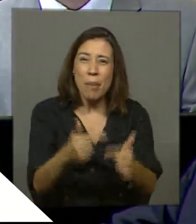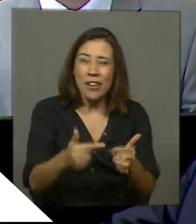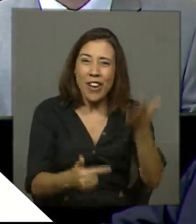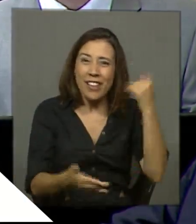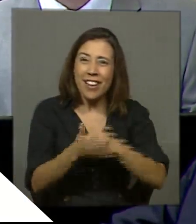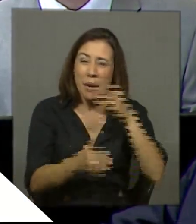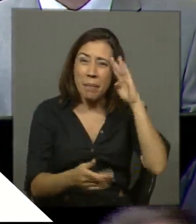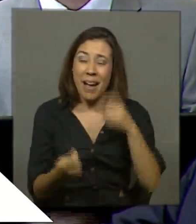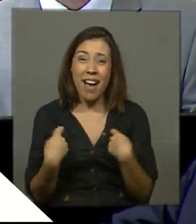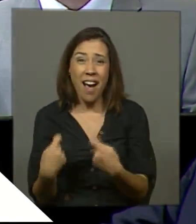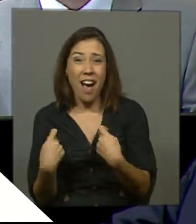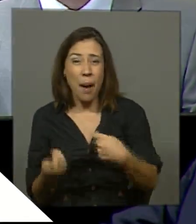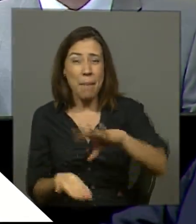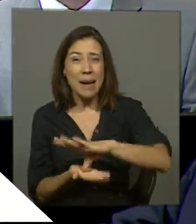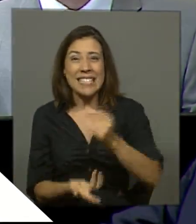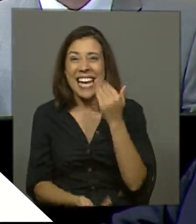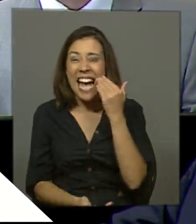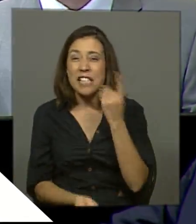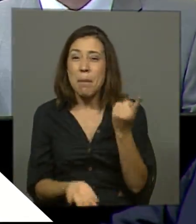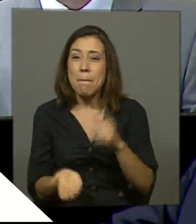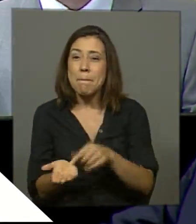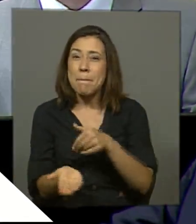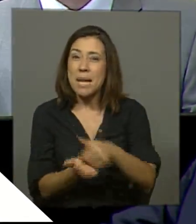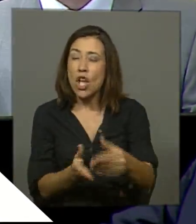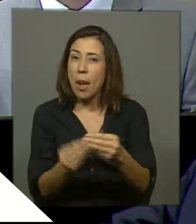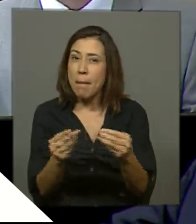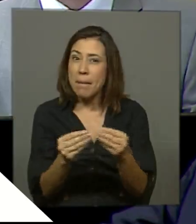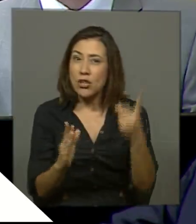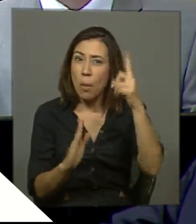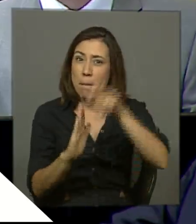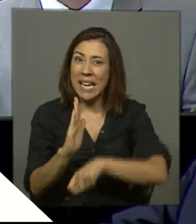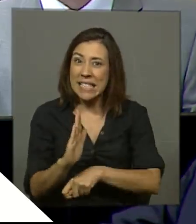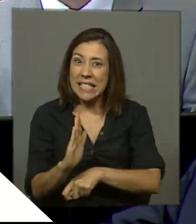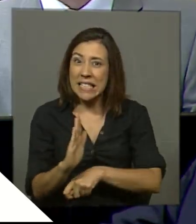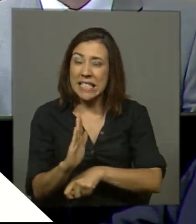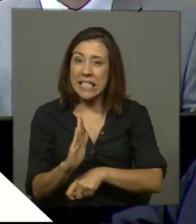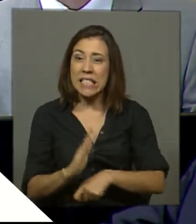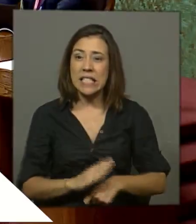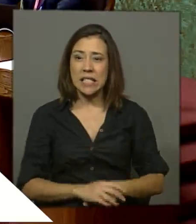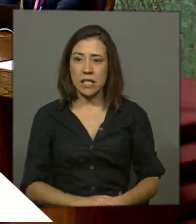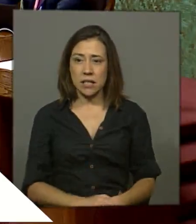le cuesta al país casi 1000 millones de pesos al